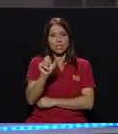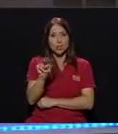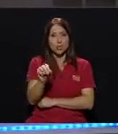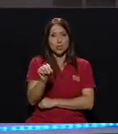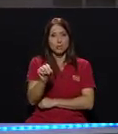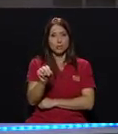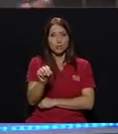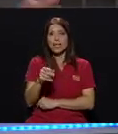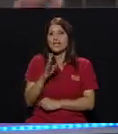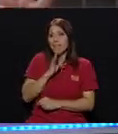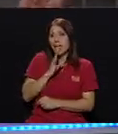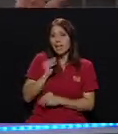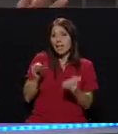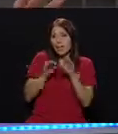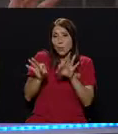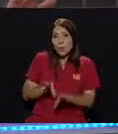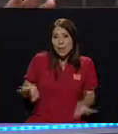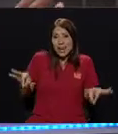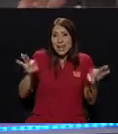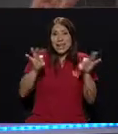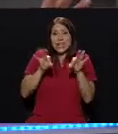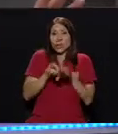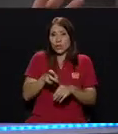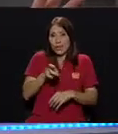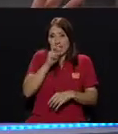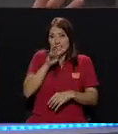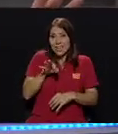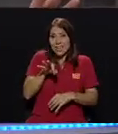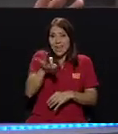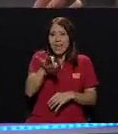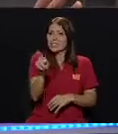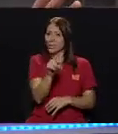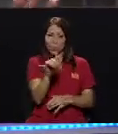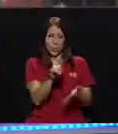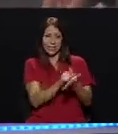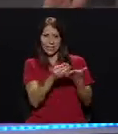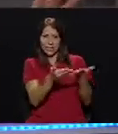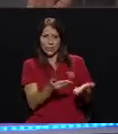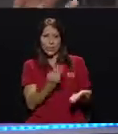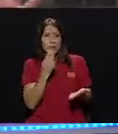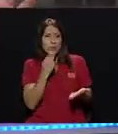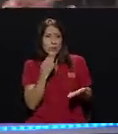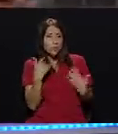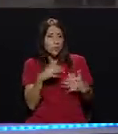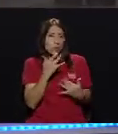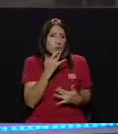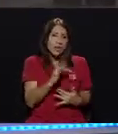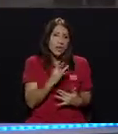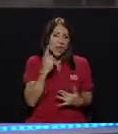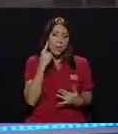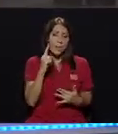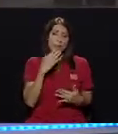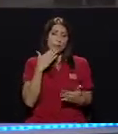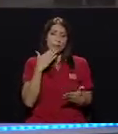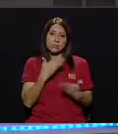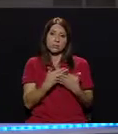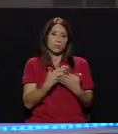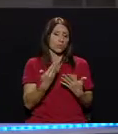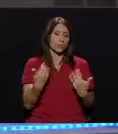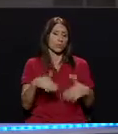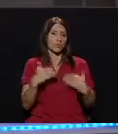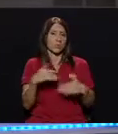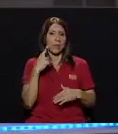allá. De hecho, se habla de que lo más valioso de las abejas no es esto, la producción en sí, de todas estas cosas tan ricas y muy útiles para el hombre,